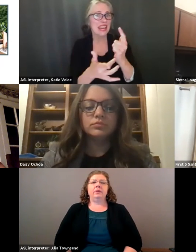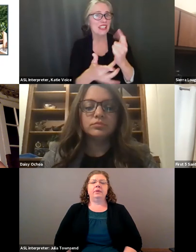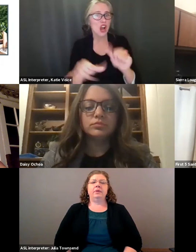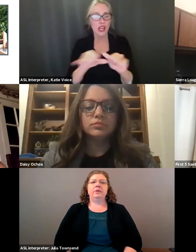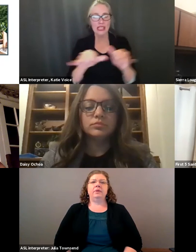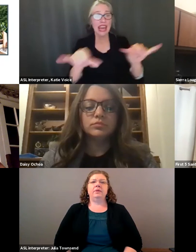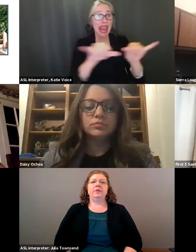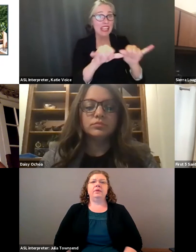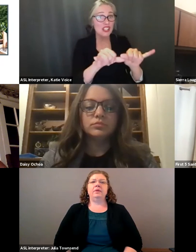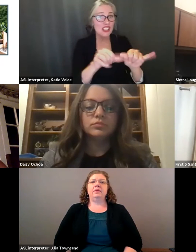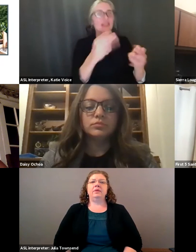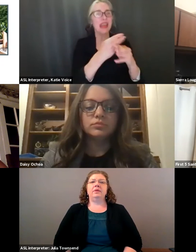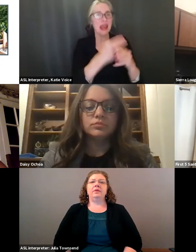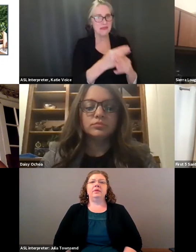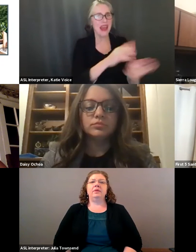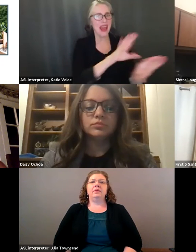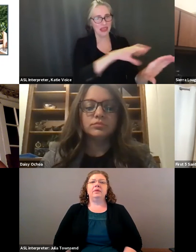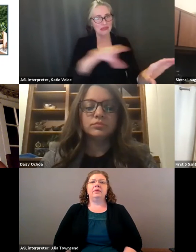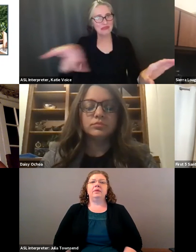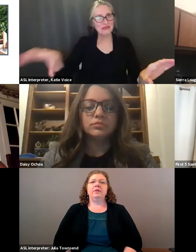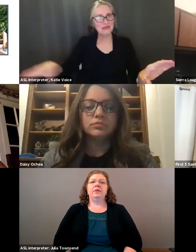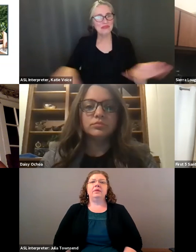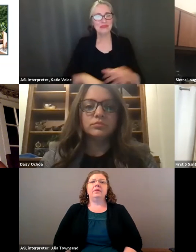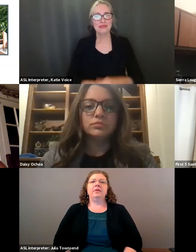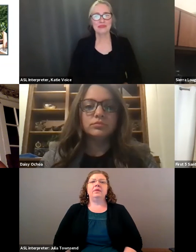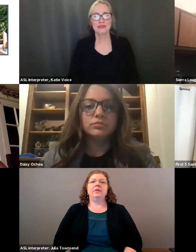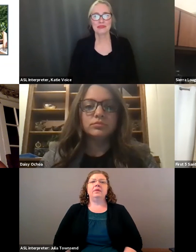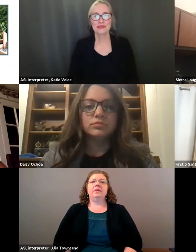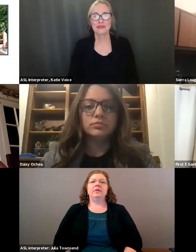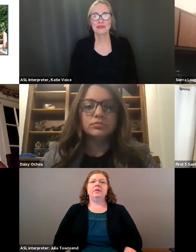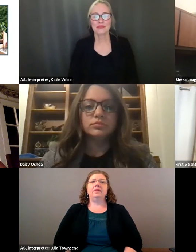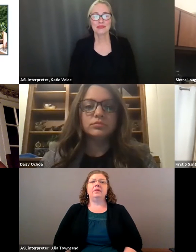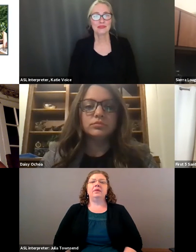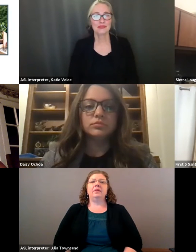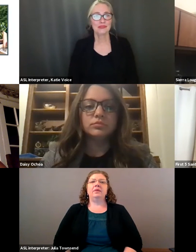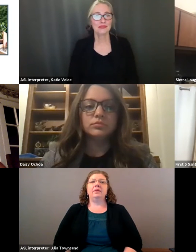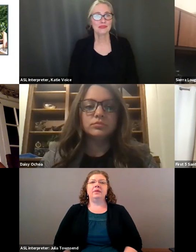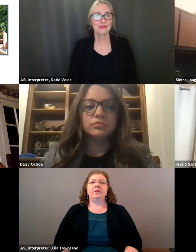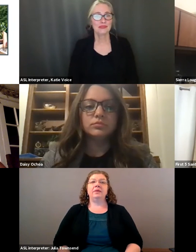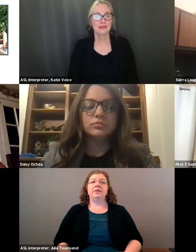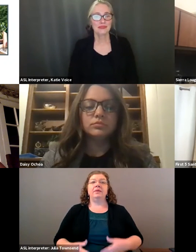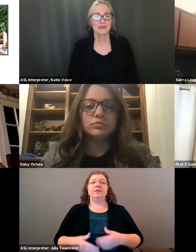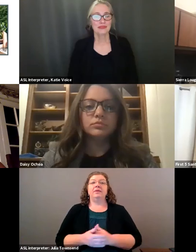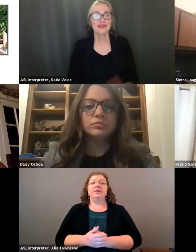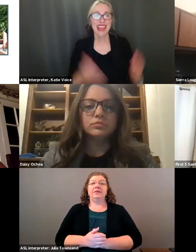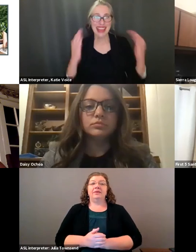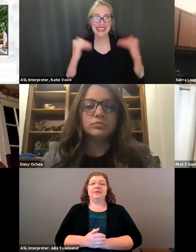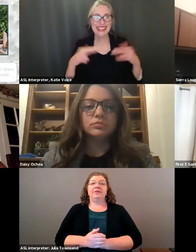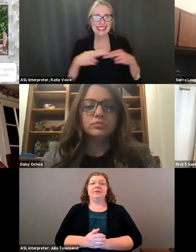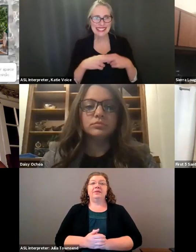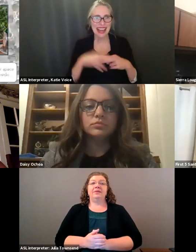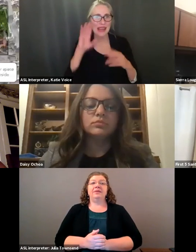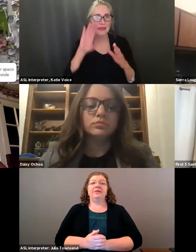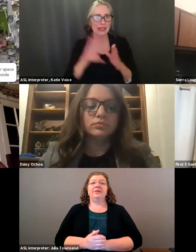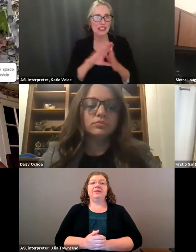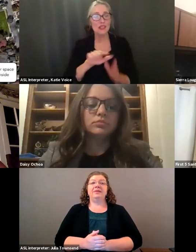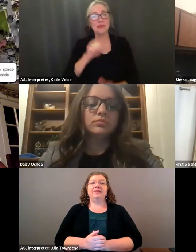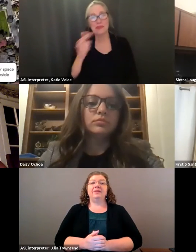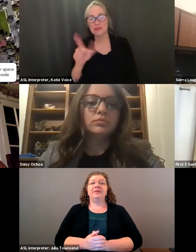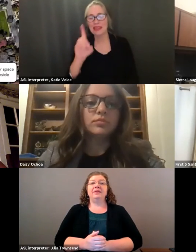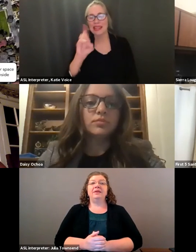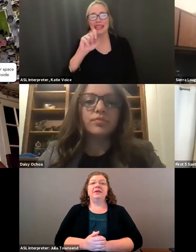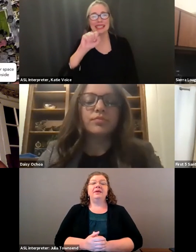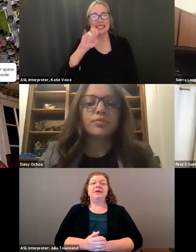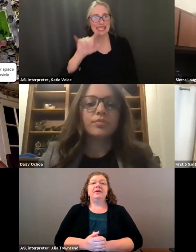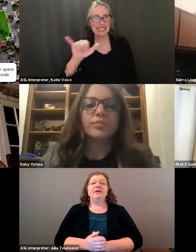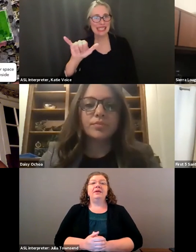las matemáticas. And the next slide, y siguiente diapositiva, por favor. Ahora le voy a hacer la palabra a Daisy para la